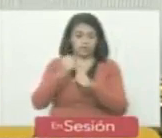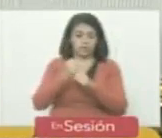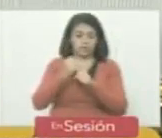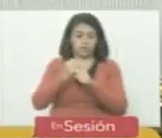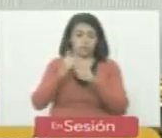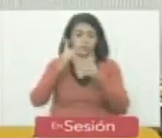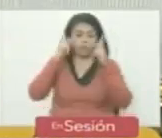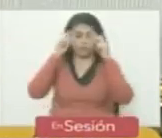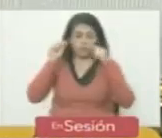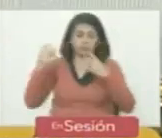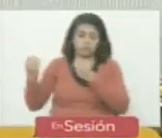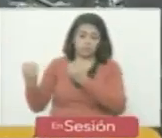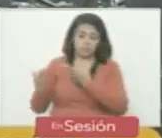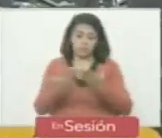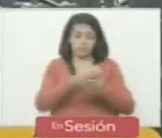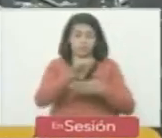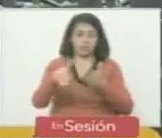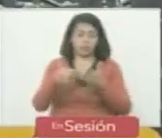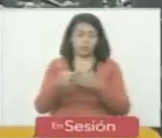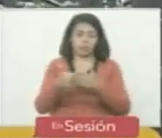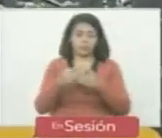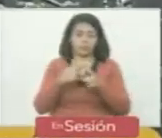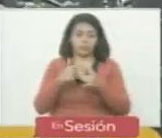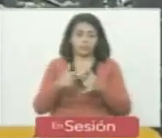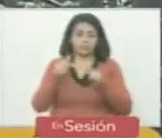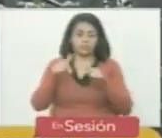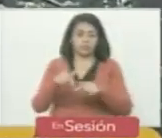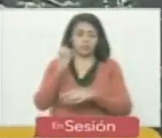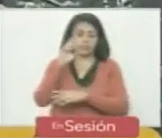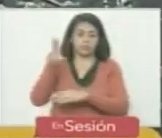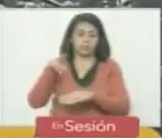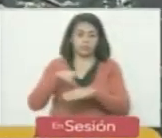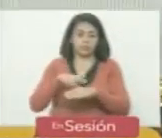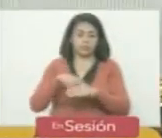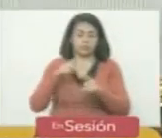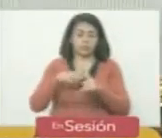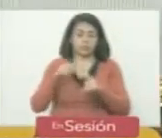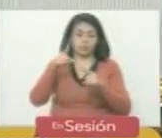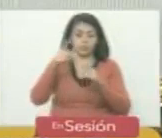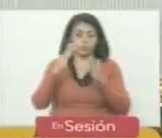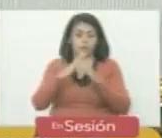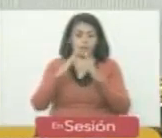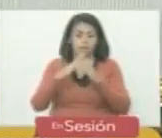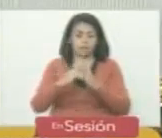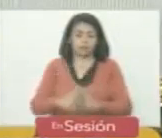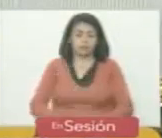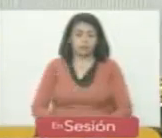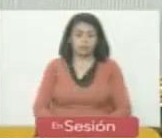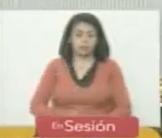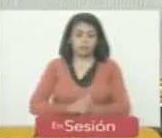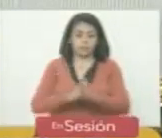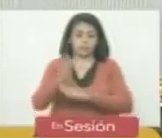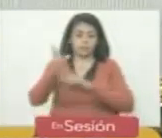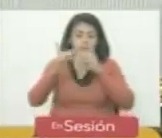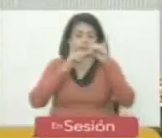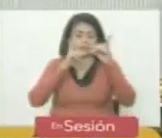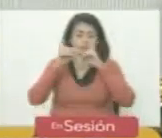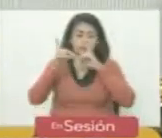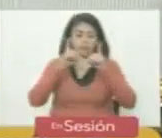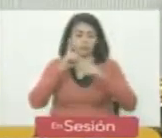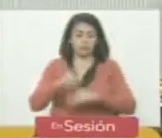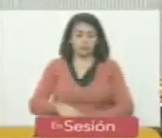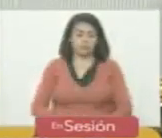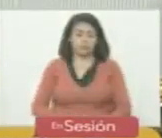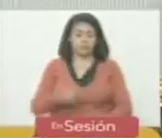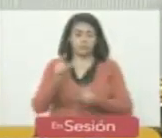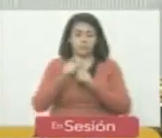que les acompañan. Bienvenidos todas y todas a esta Asamblea Nacional, su casa. Continúa el debate. Tiene